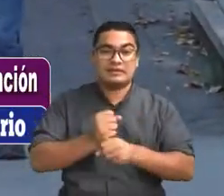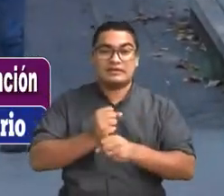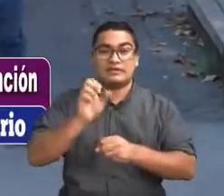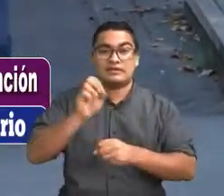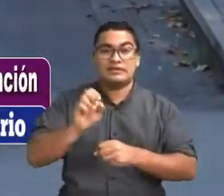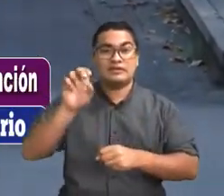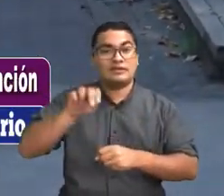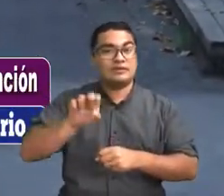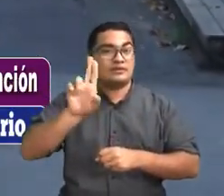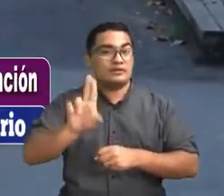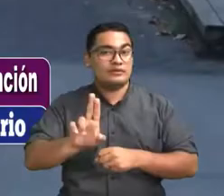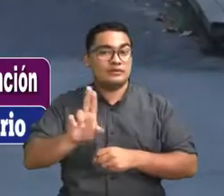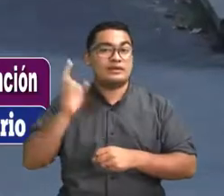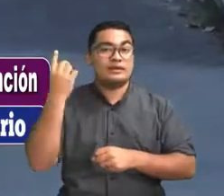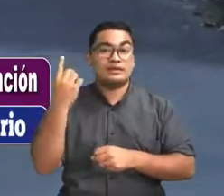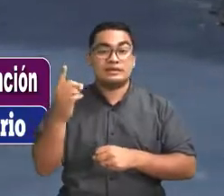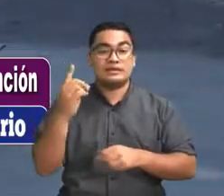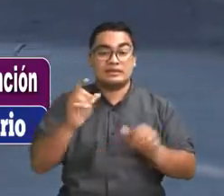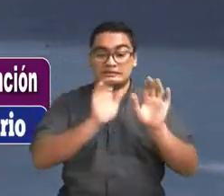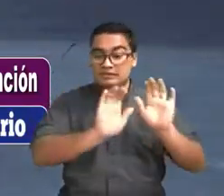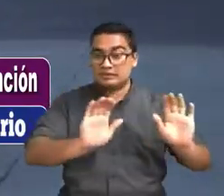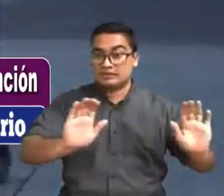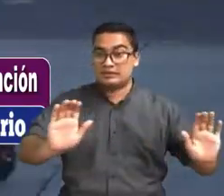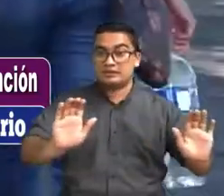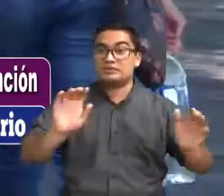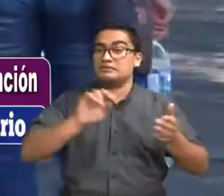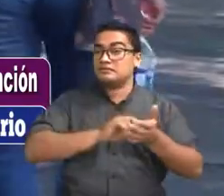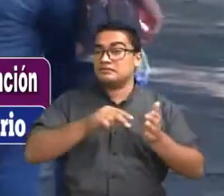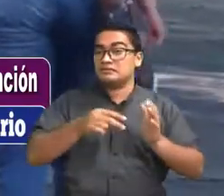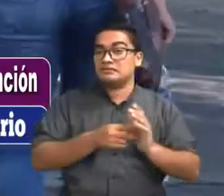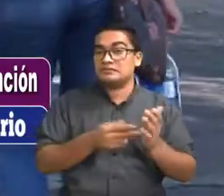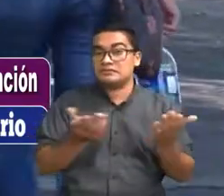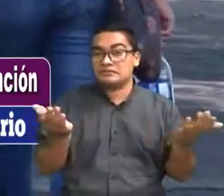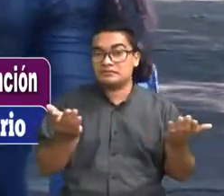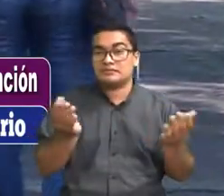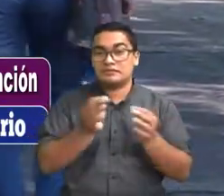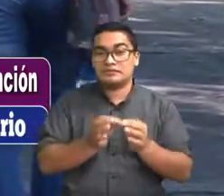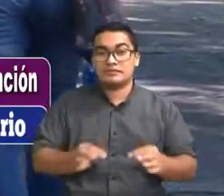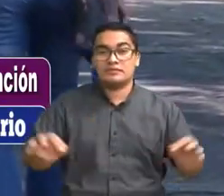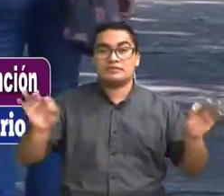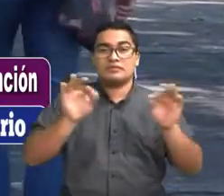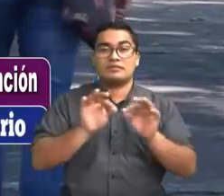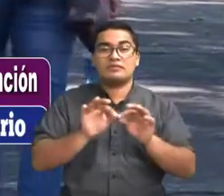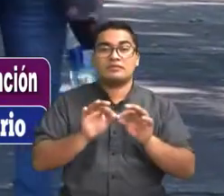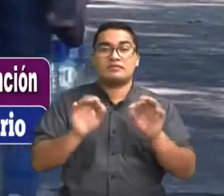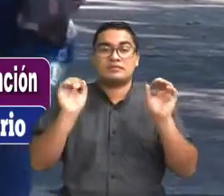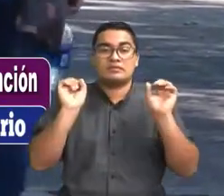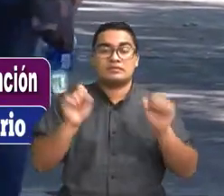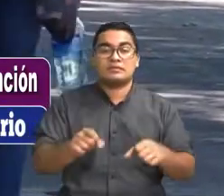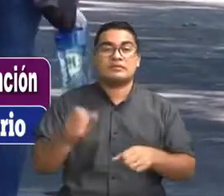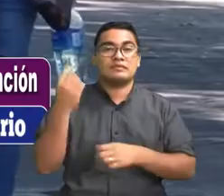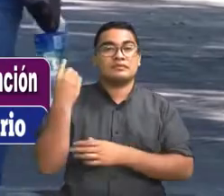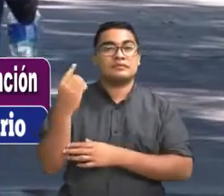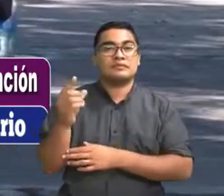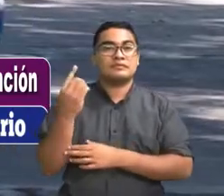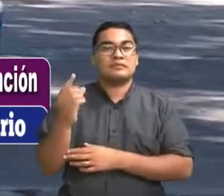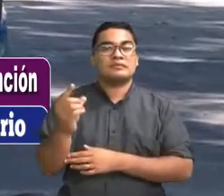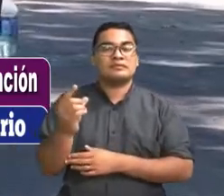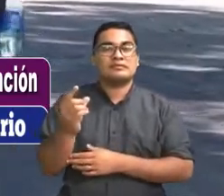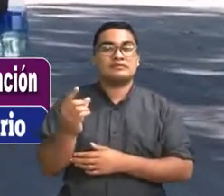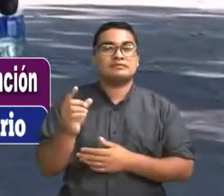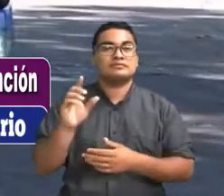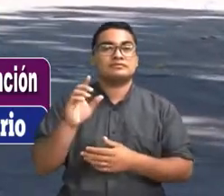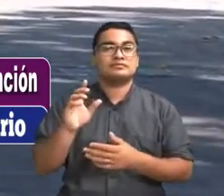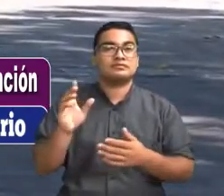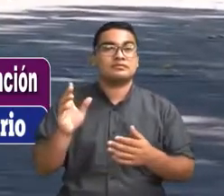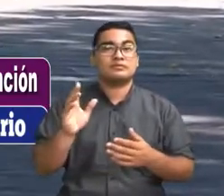sobre los Derechos del Niño y la Niña ha sido fuente o principal inspiración de derecho para todos